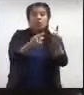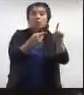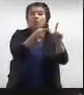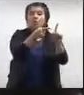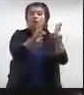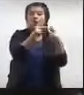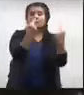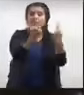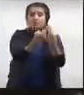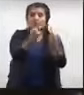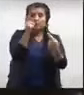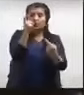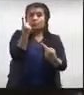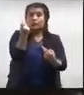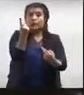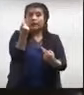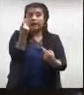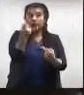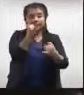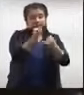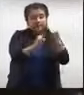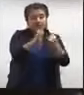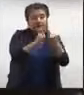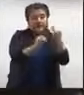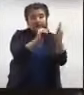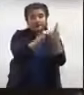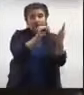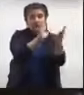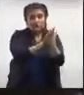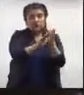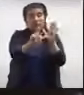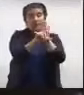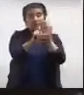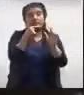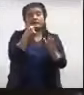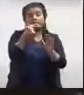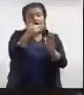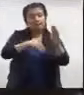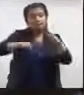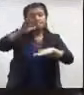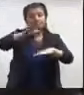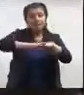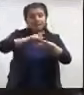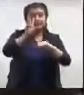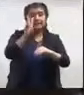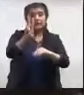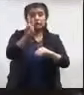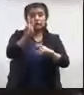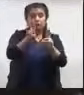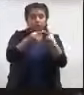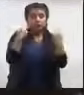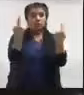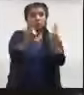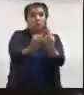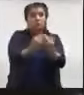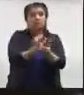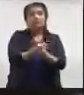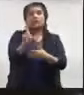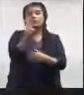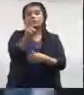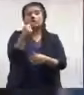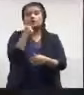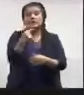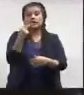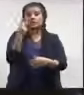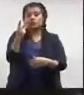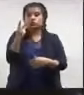interpelación no haya terminado. La ley dice más de dos sesiones, no dice dos